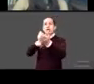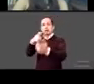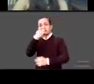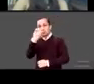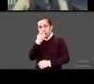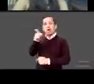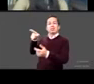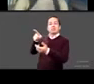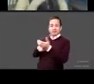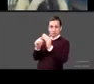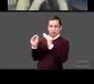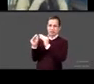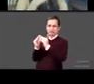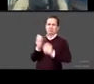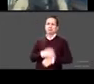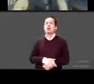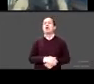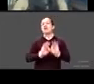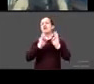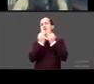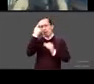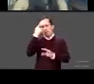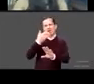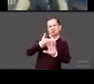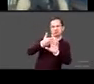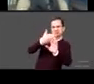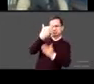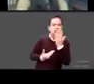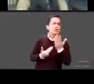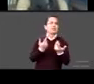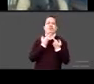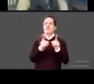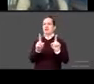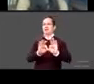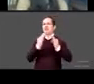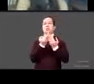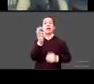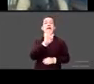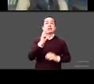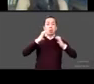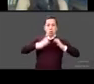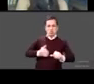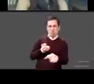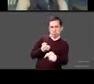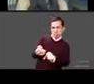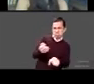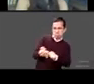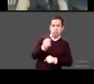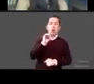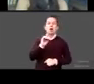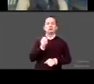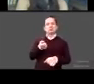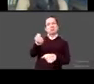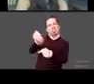distintas formas. Puede haber violencia física, sexual, emocional, trato o descuido negligente, es decir, todas aquellas